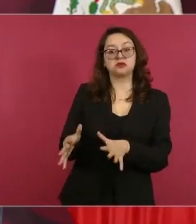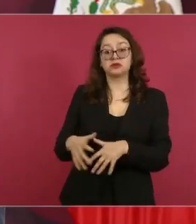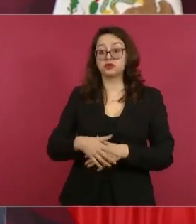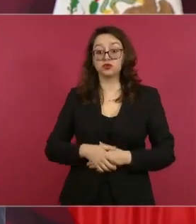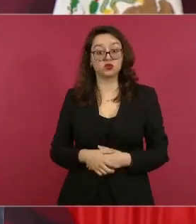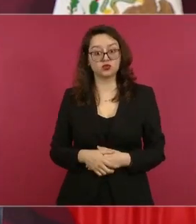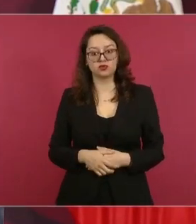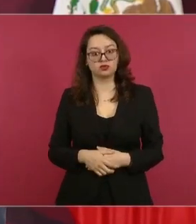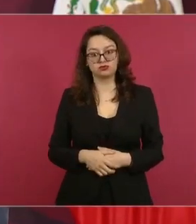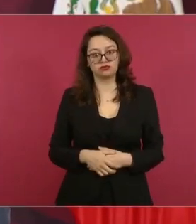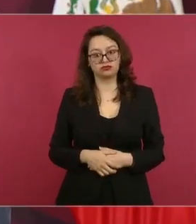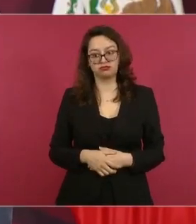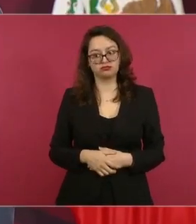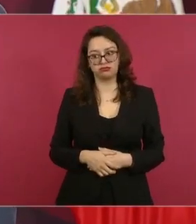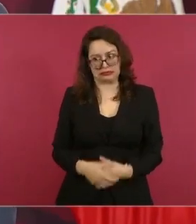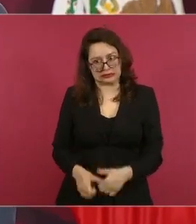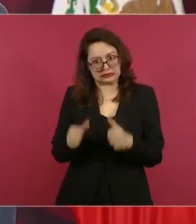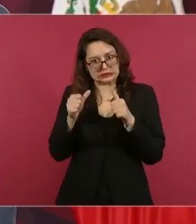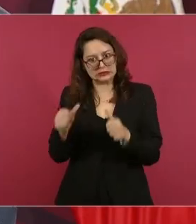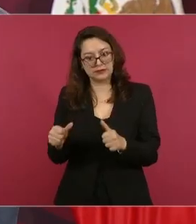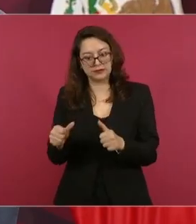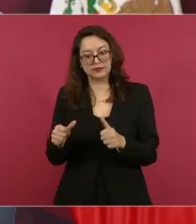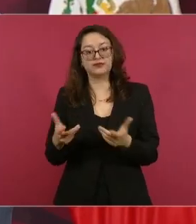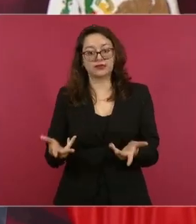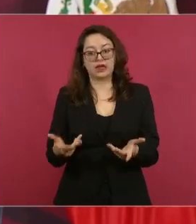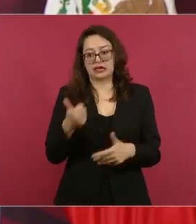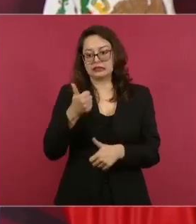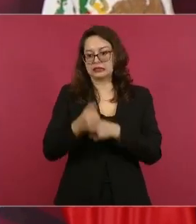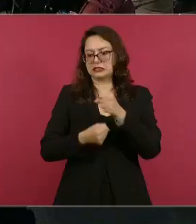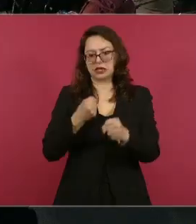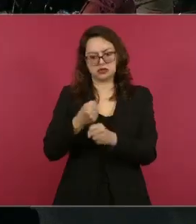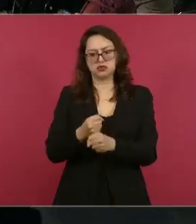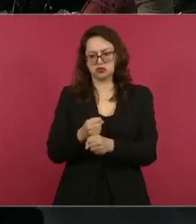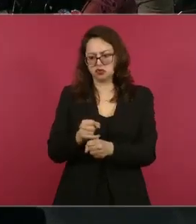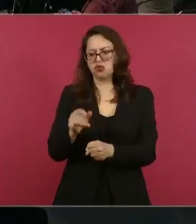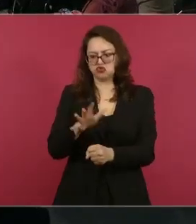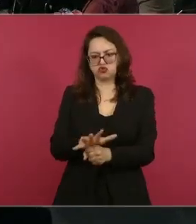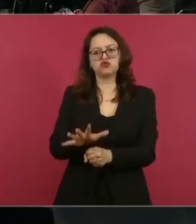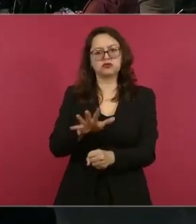pero un tiempo, ¿no? Ya después ya no.